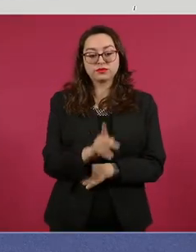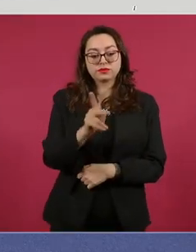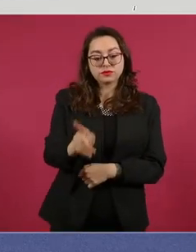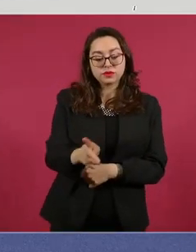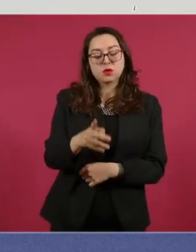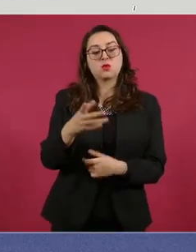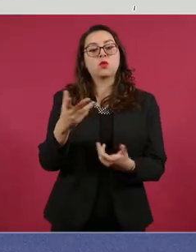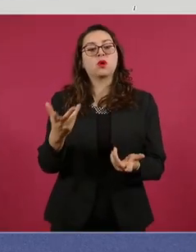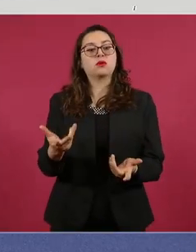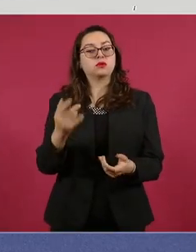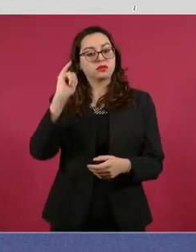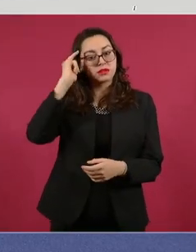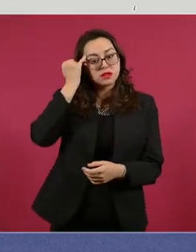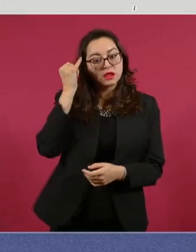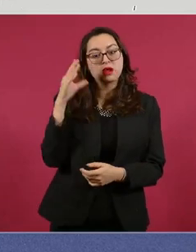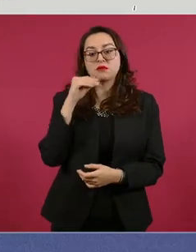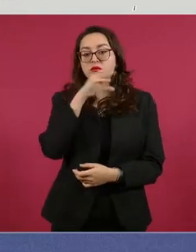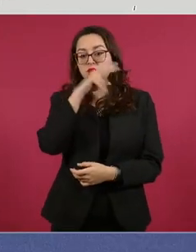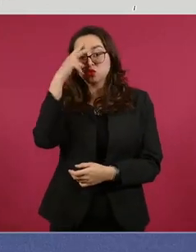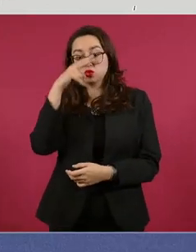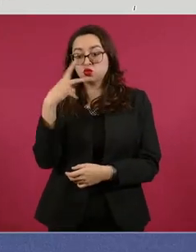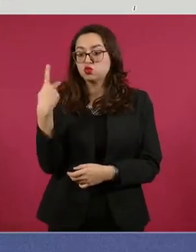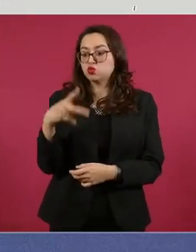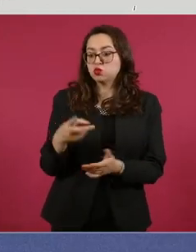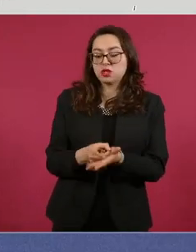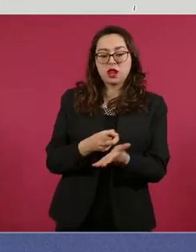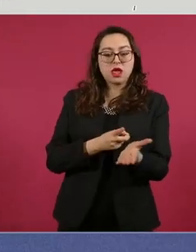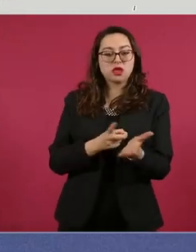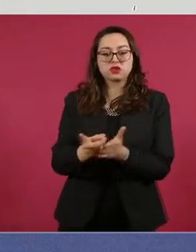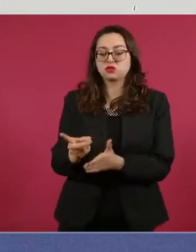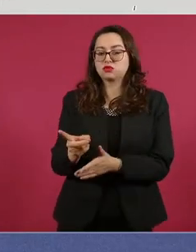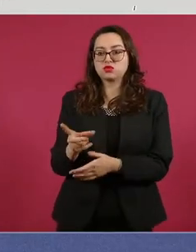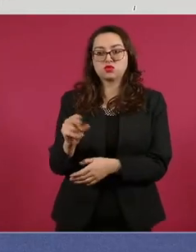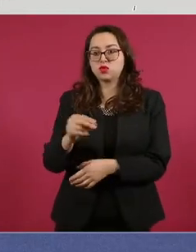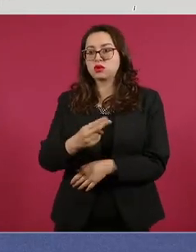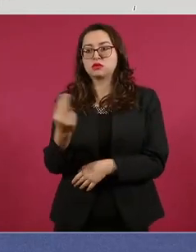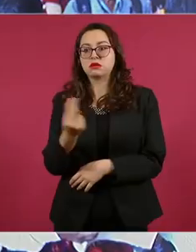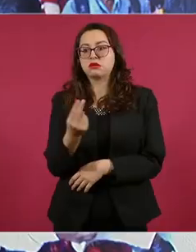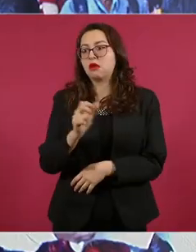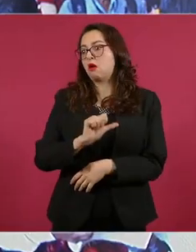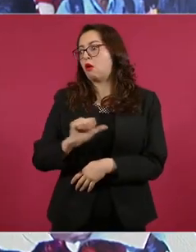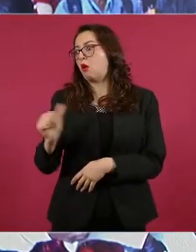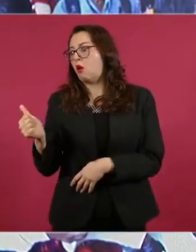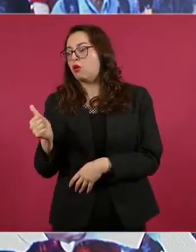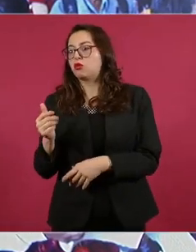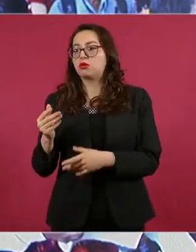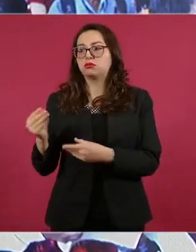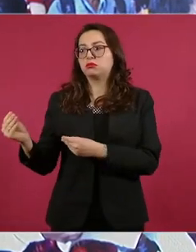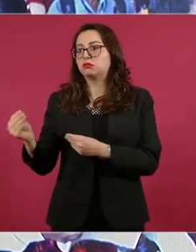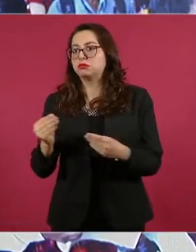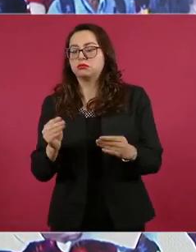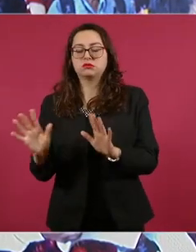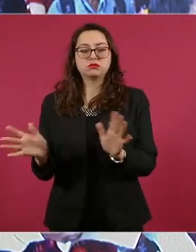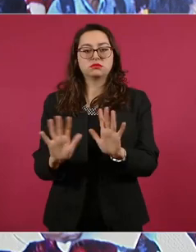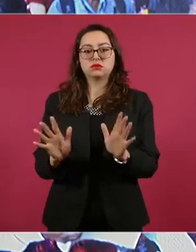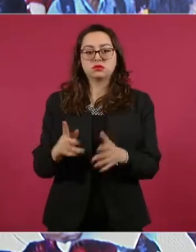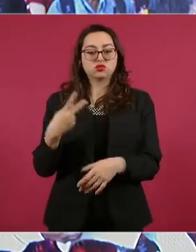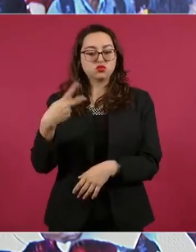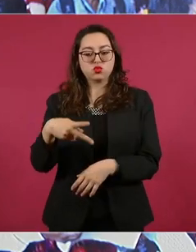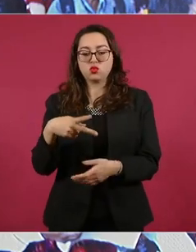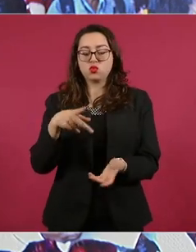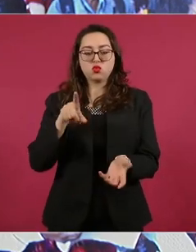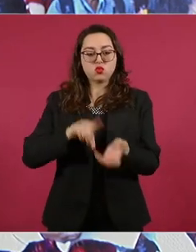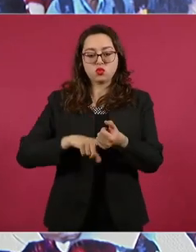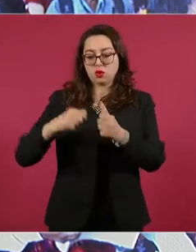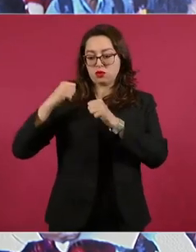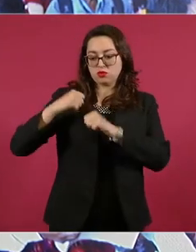por sí mismos, sin ningún tipo de intermediación, y desde luego tomar decisiones en sus asambleas, mismas que